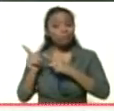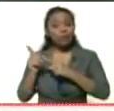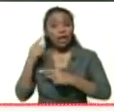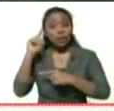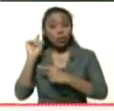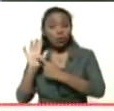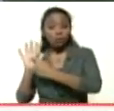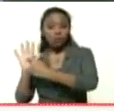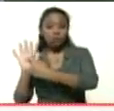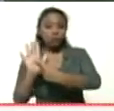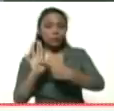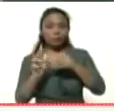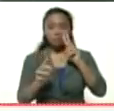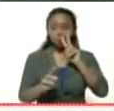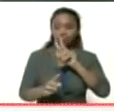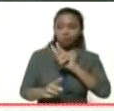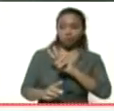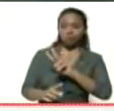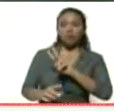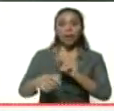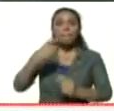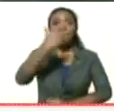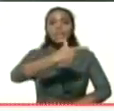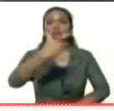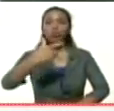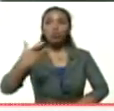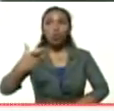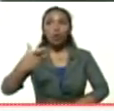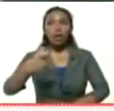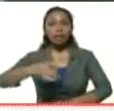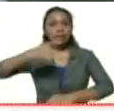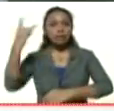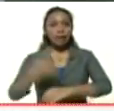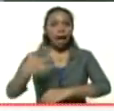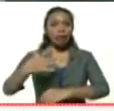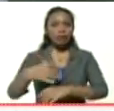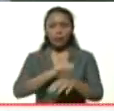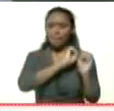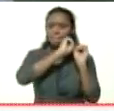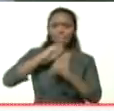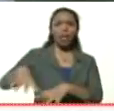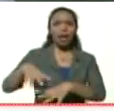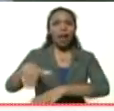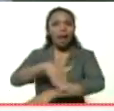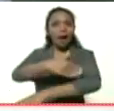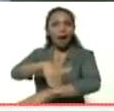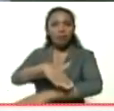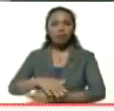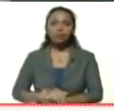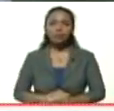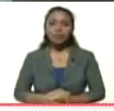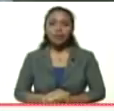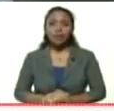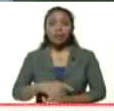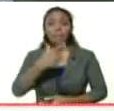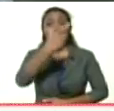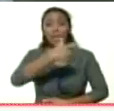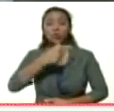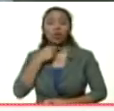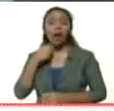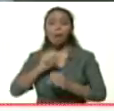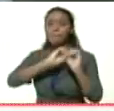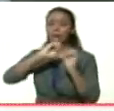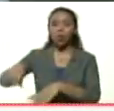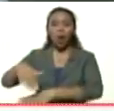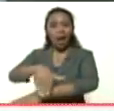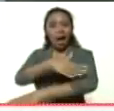escenas dantescas de personas graves abandonadas en las calles, de cadáveres abandonados